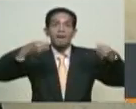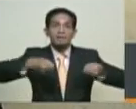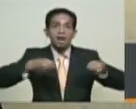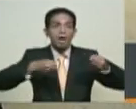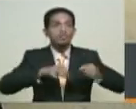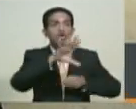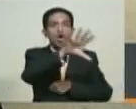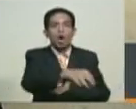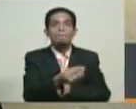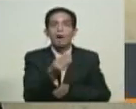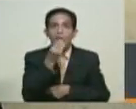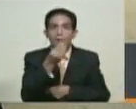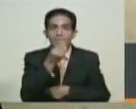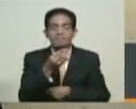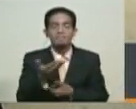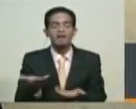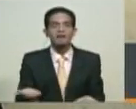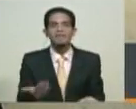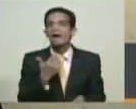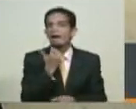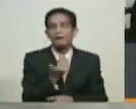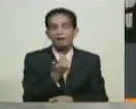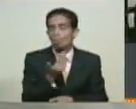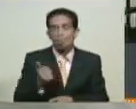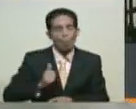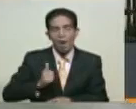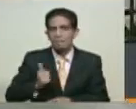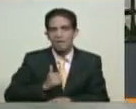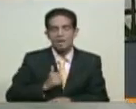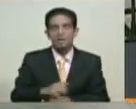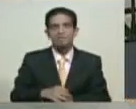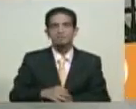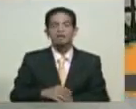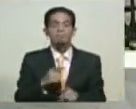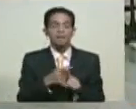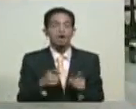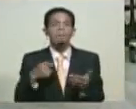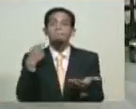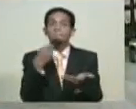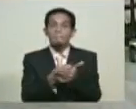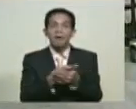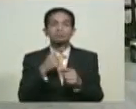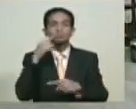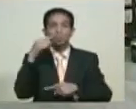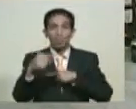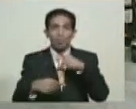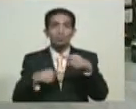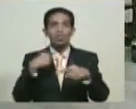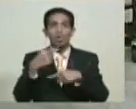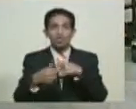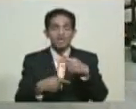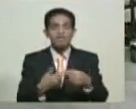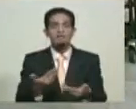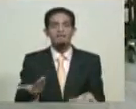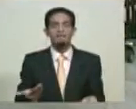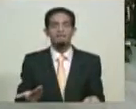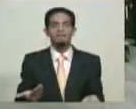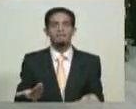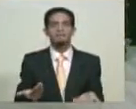cualquier servicio que le toque, pero los pagos del día a día, de la vida diaria de la gente,